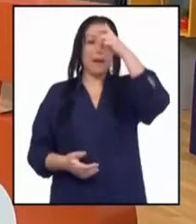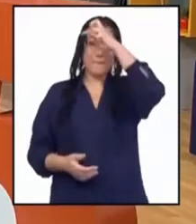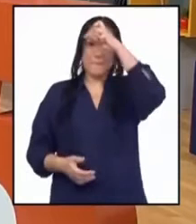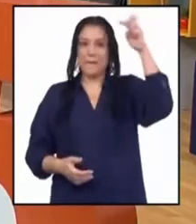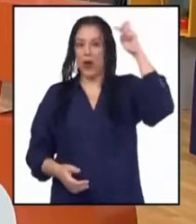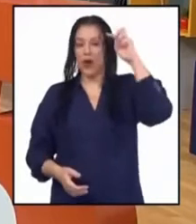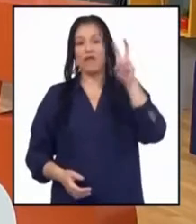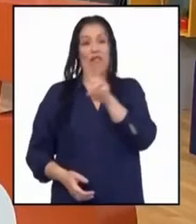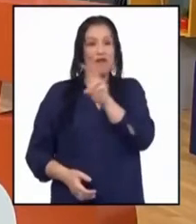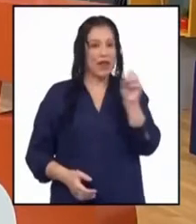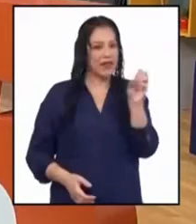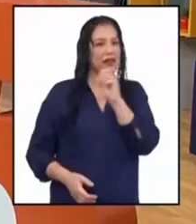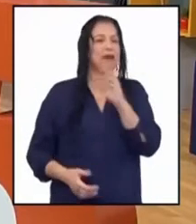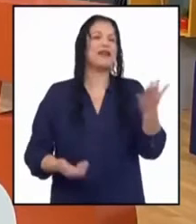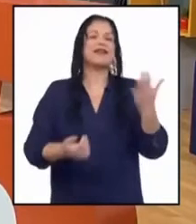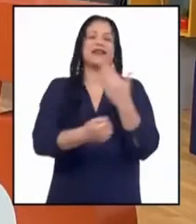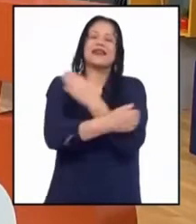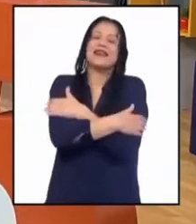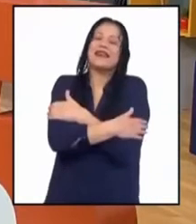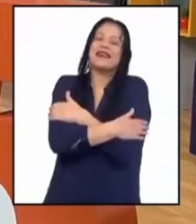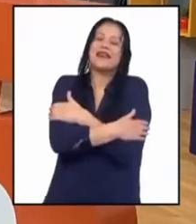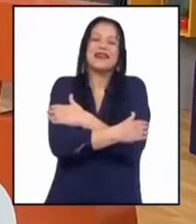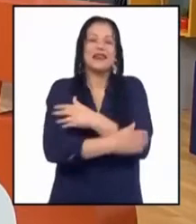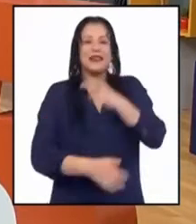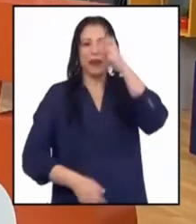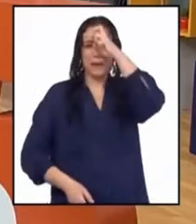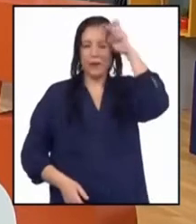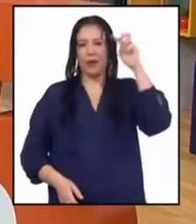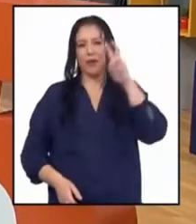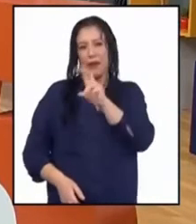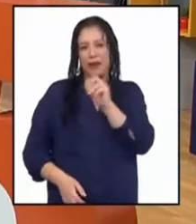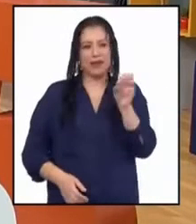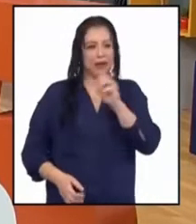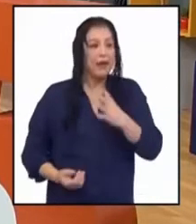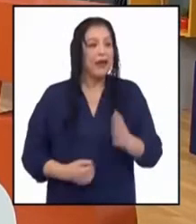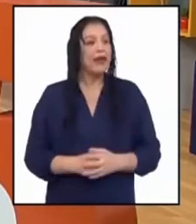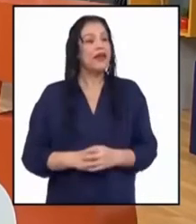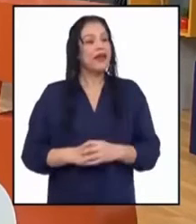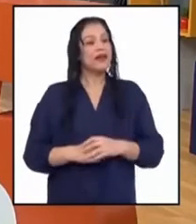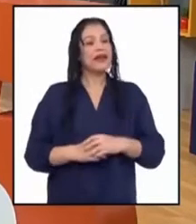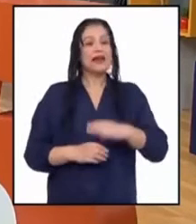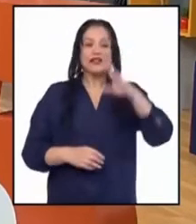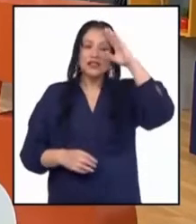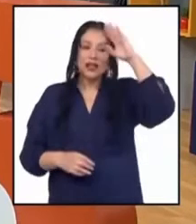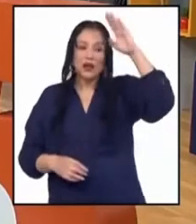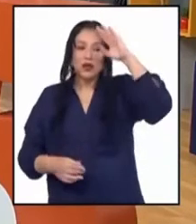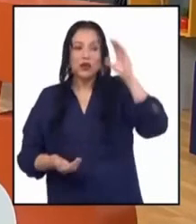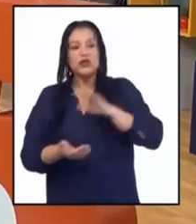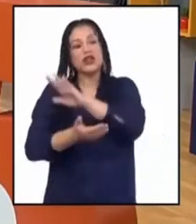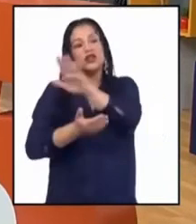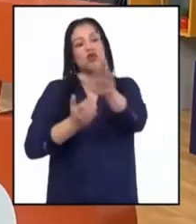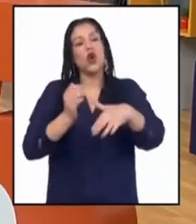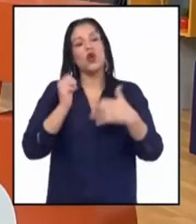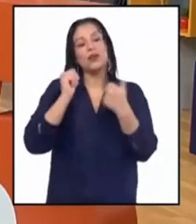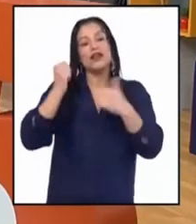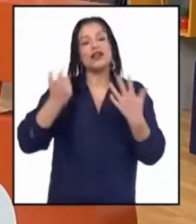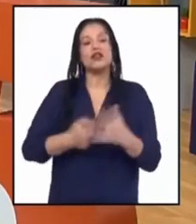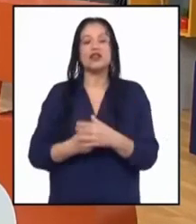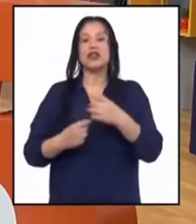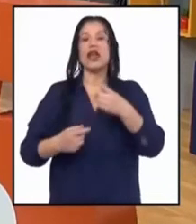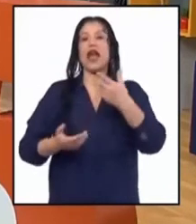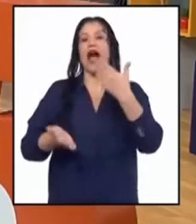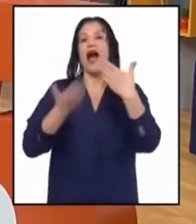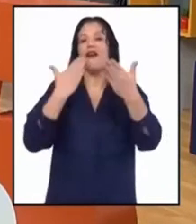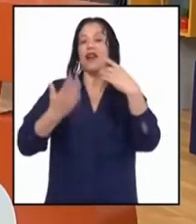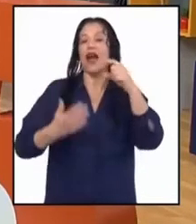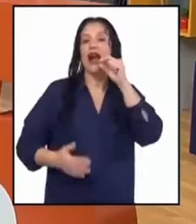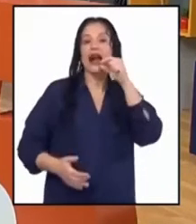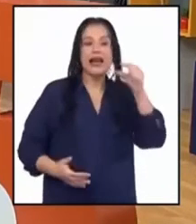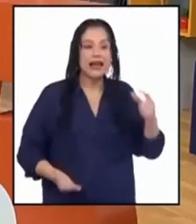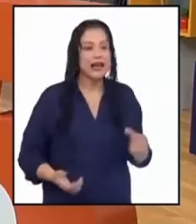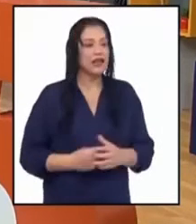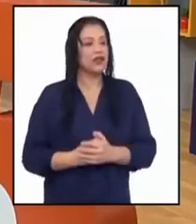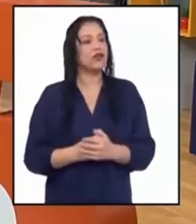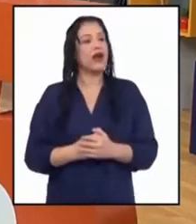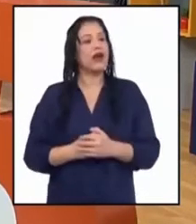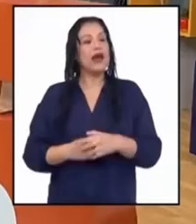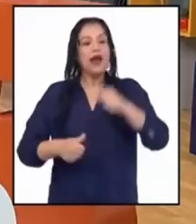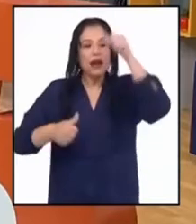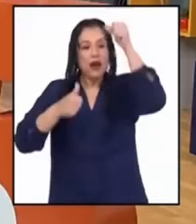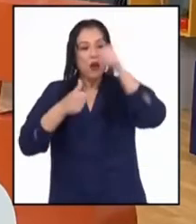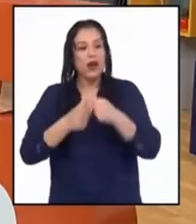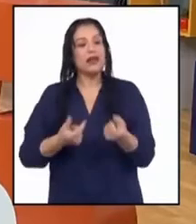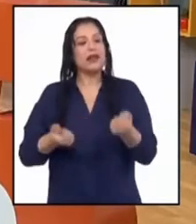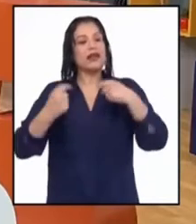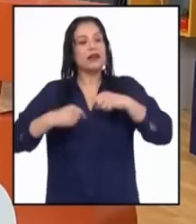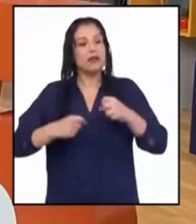Así es, nuestra querida promo 2020. Saluda y kamusaikichik, yapan waujikunata, quechuanchik rimajkunata, kananchikmi